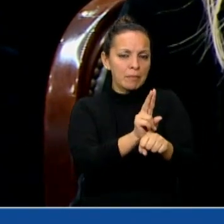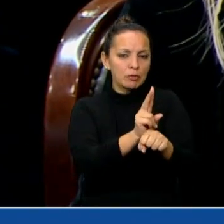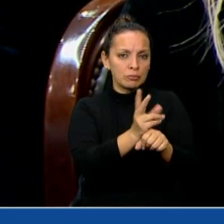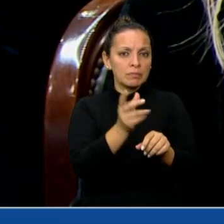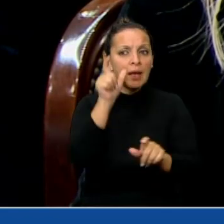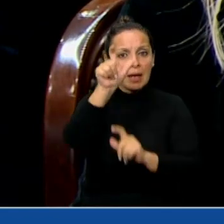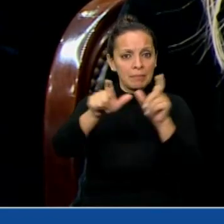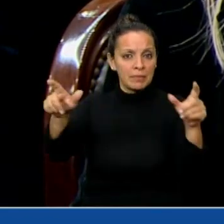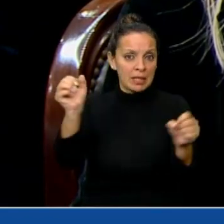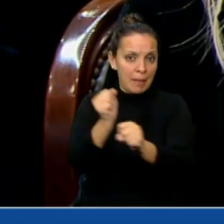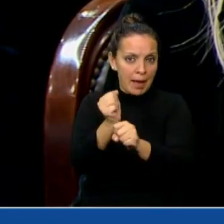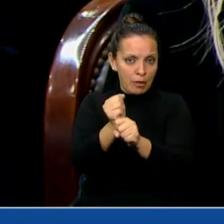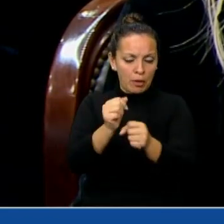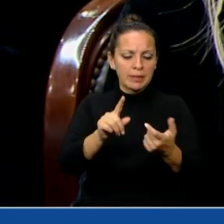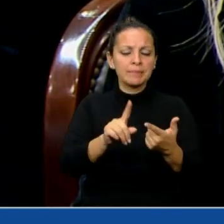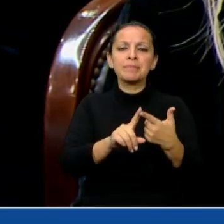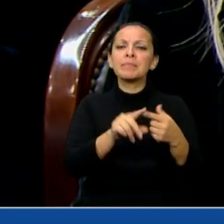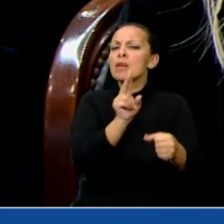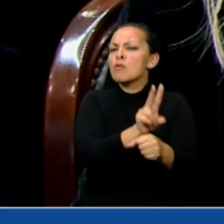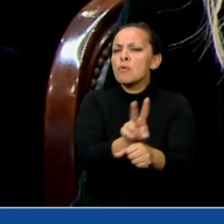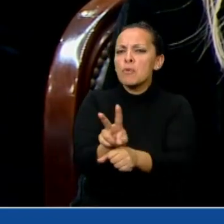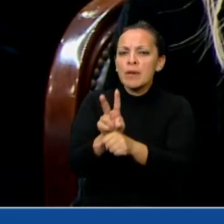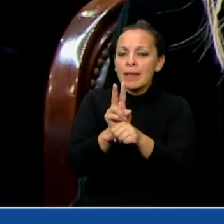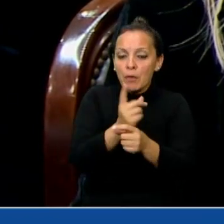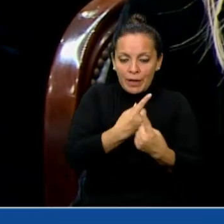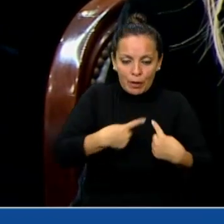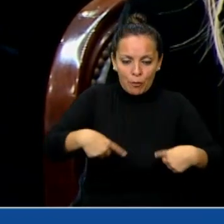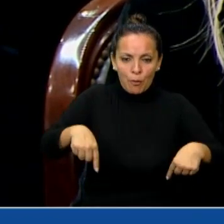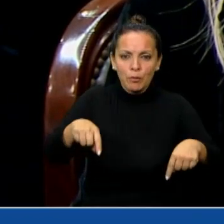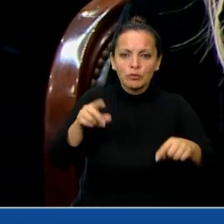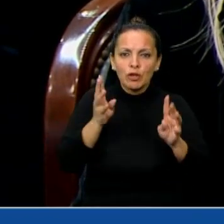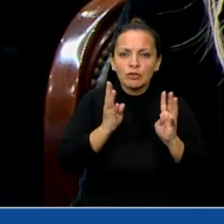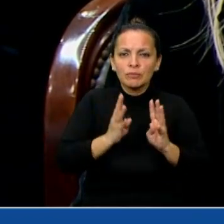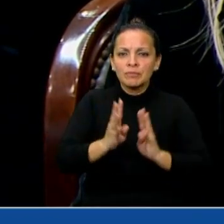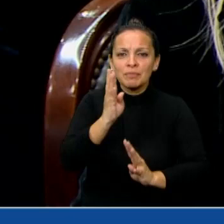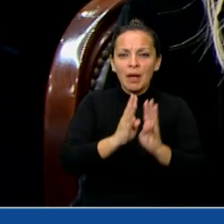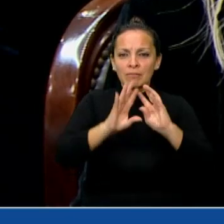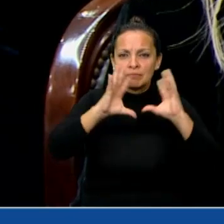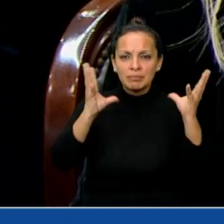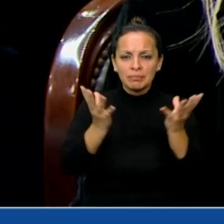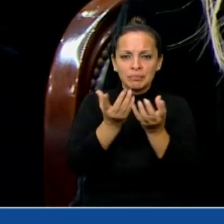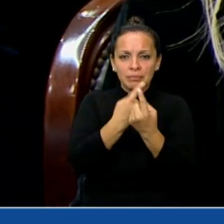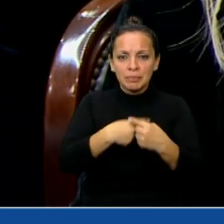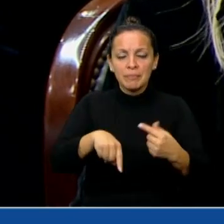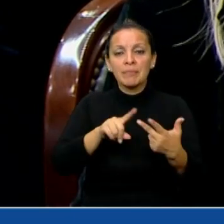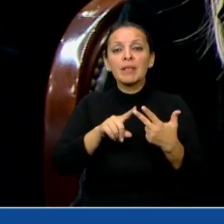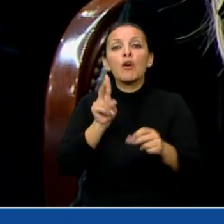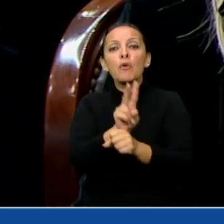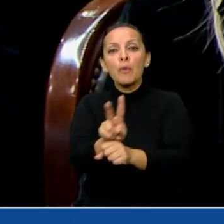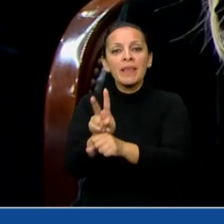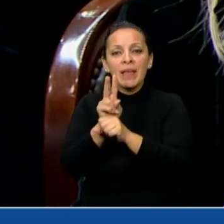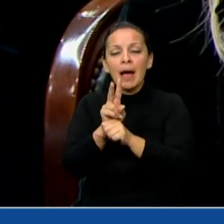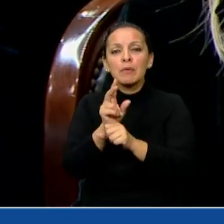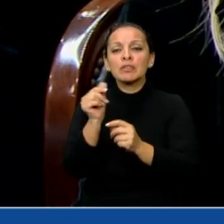humano, cuidamos el recurso natural y el recurso económico. Cuando hablamos de cuidar